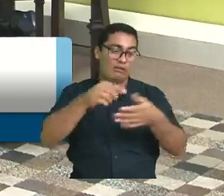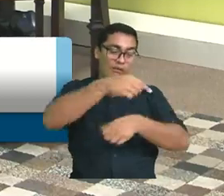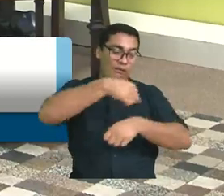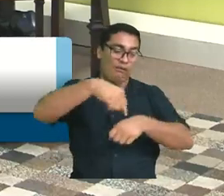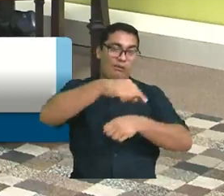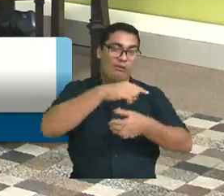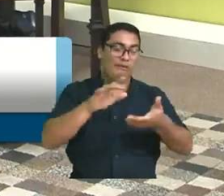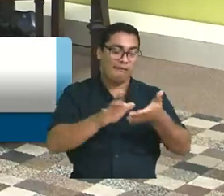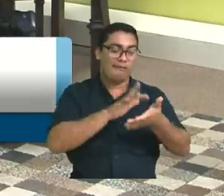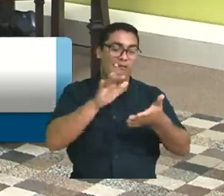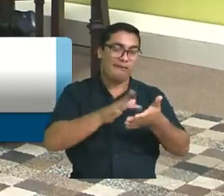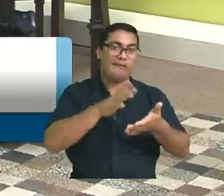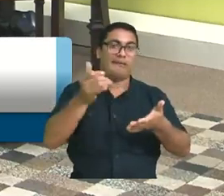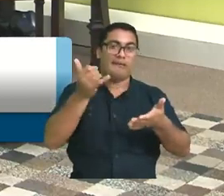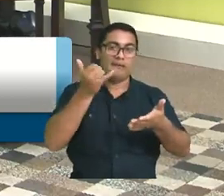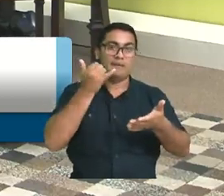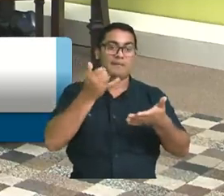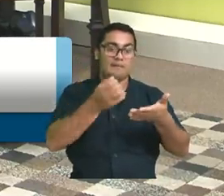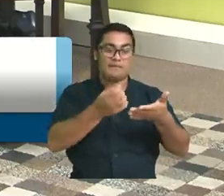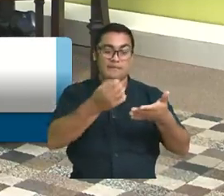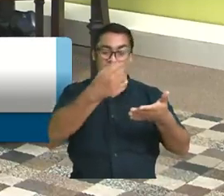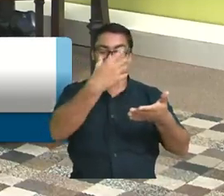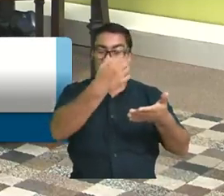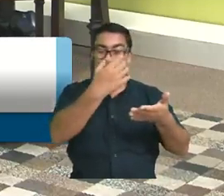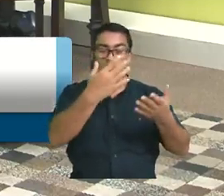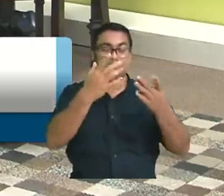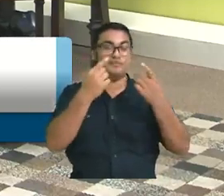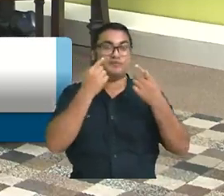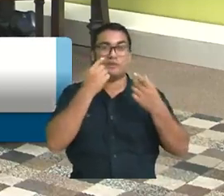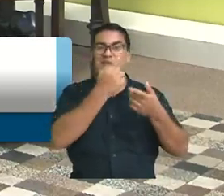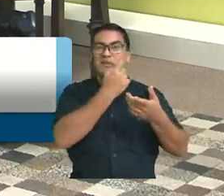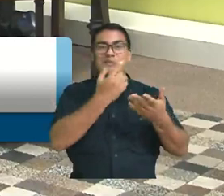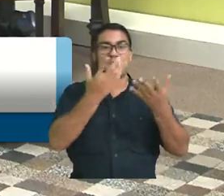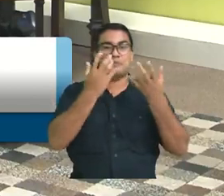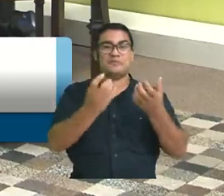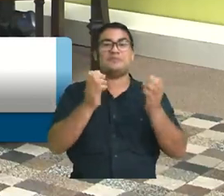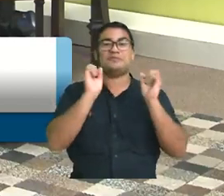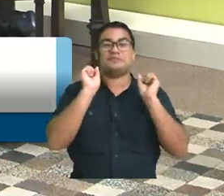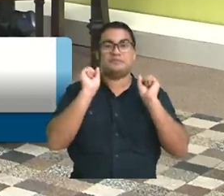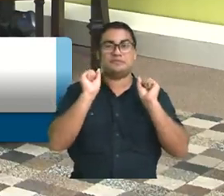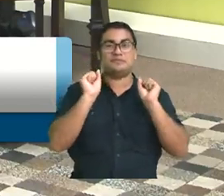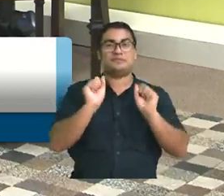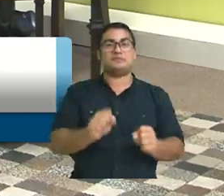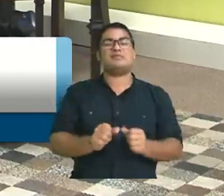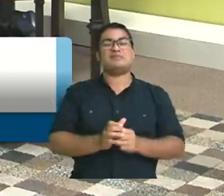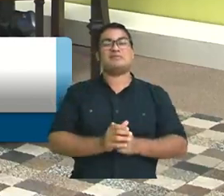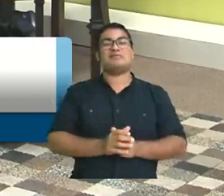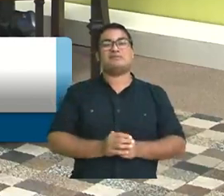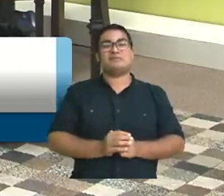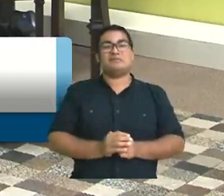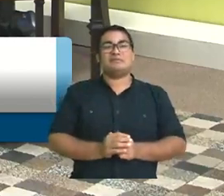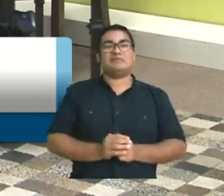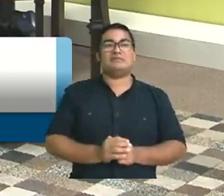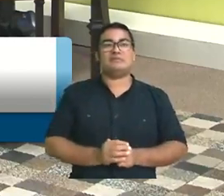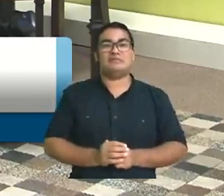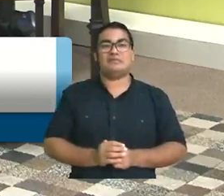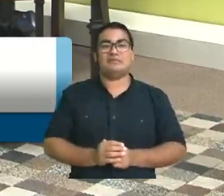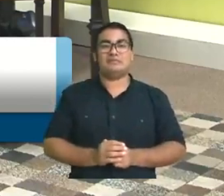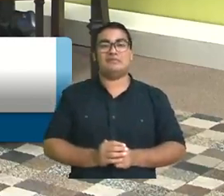a la radiación que emiten los dispositivos electrónicos y eso disminuye la producción de lágrimas. Pero es la misma